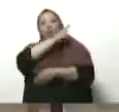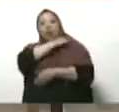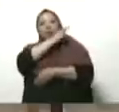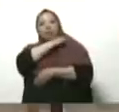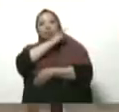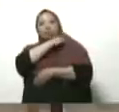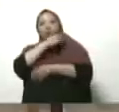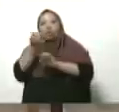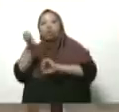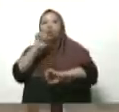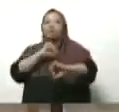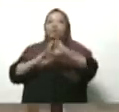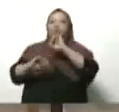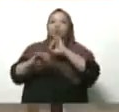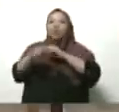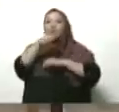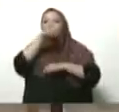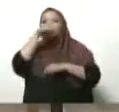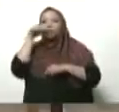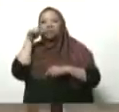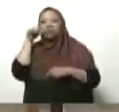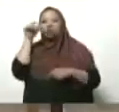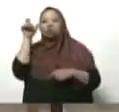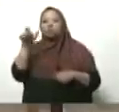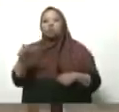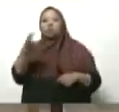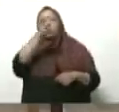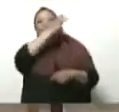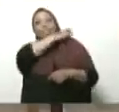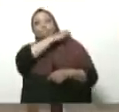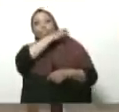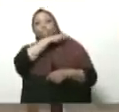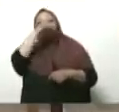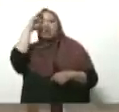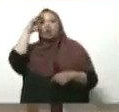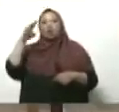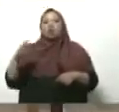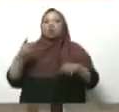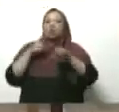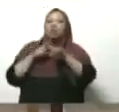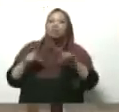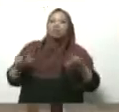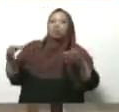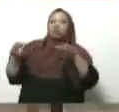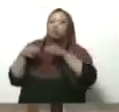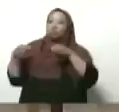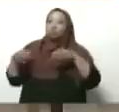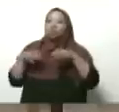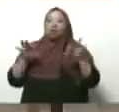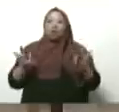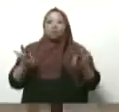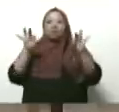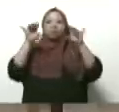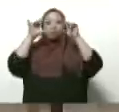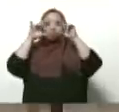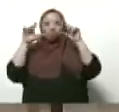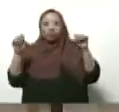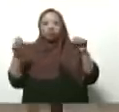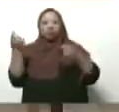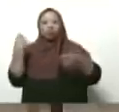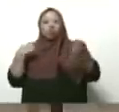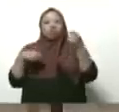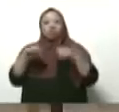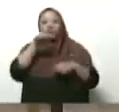mayor general rick richard lópez vargas así como miembros de los diversos organismos de seguridad especializado en la materia como el